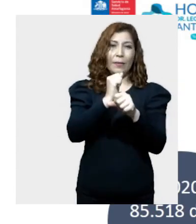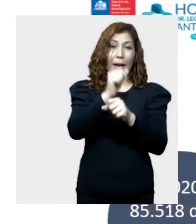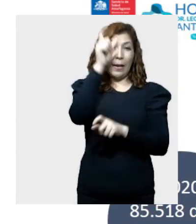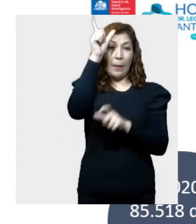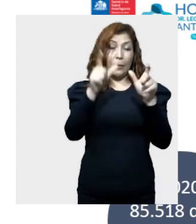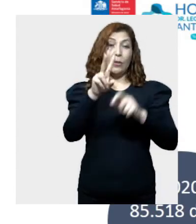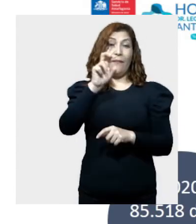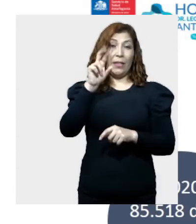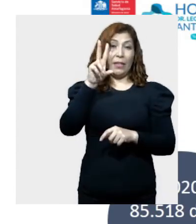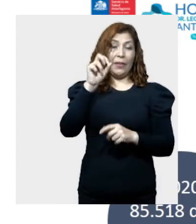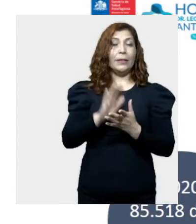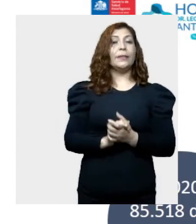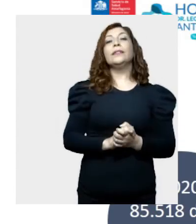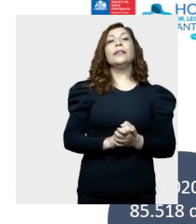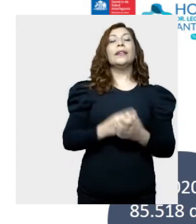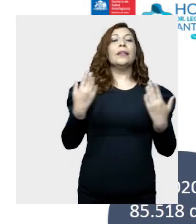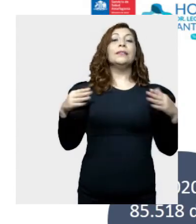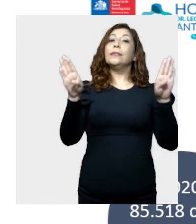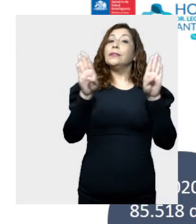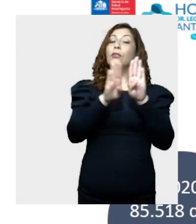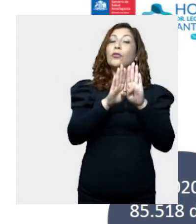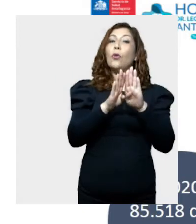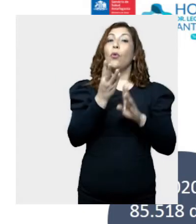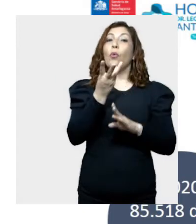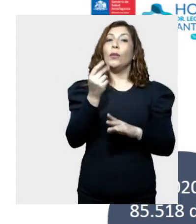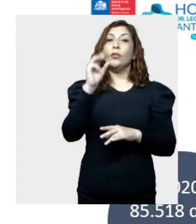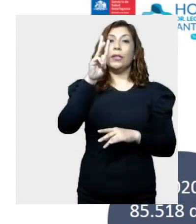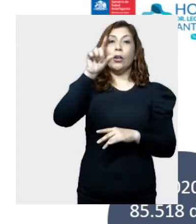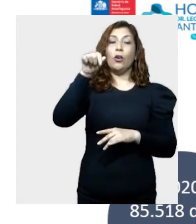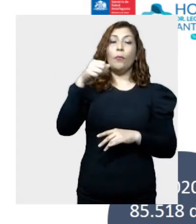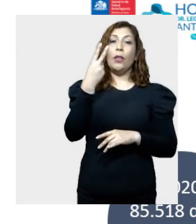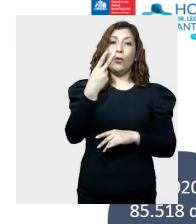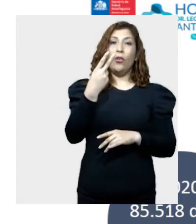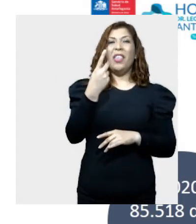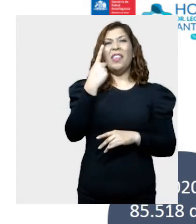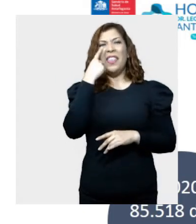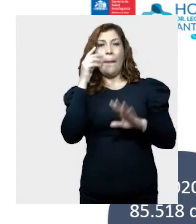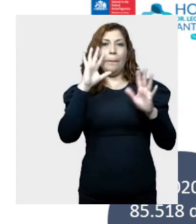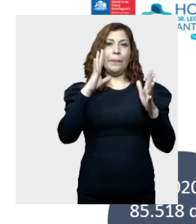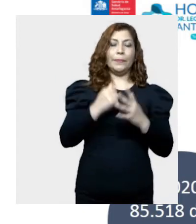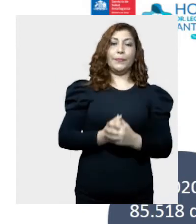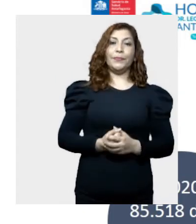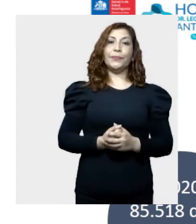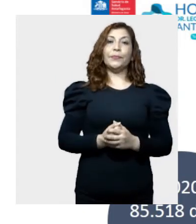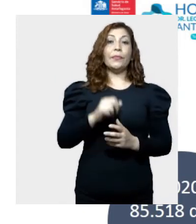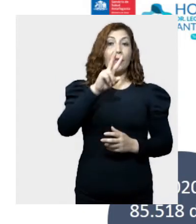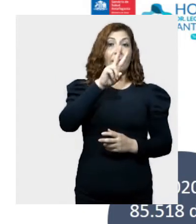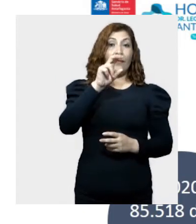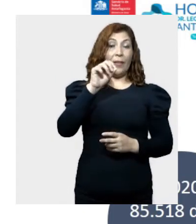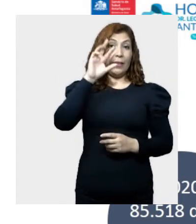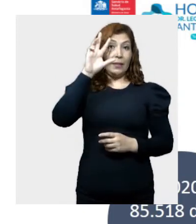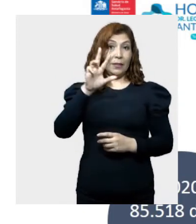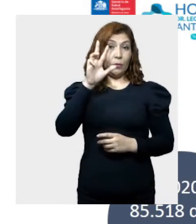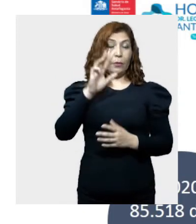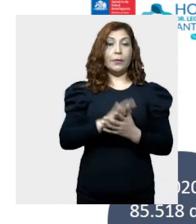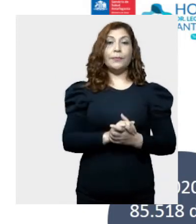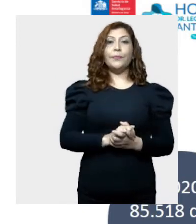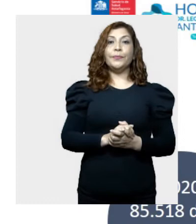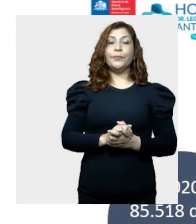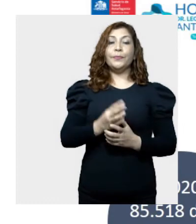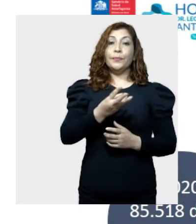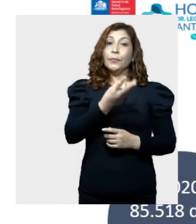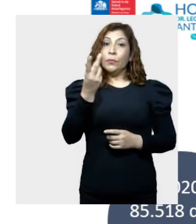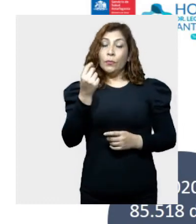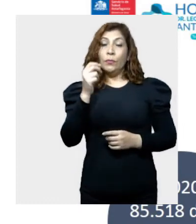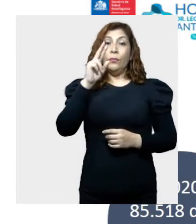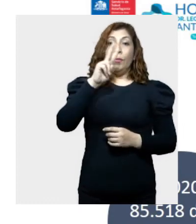2020, periodo que cerró con 30,2 días promedio. El 2019, este indicador fue